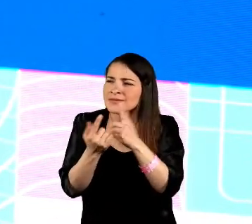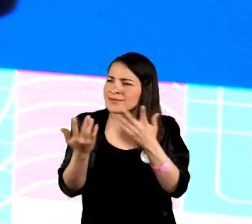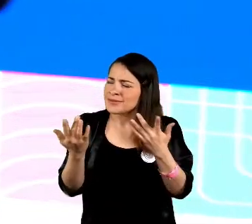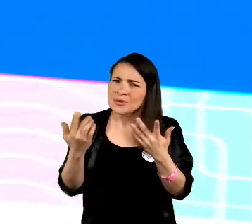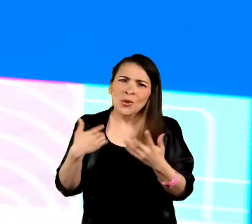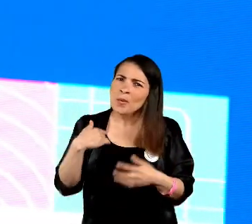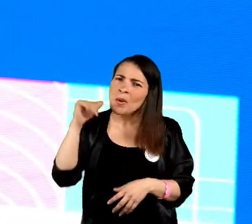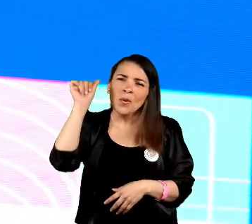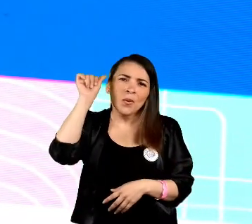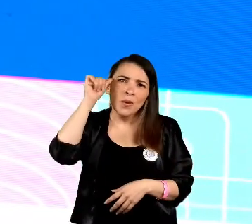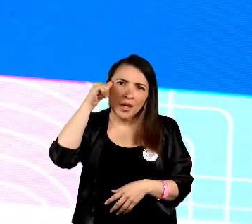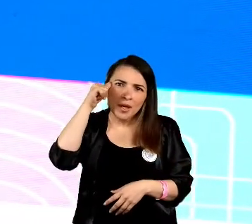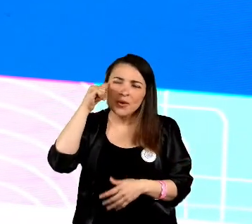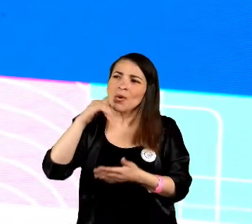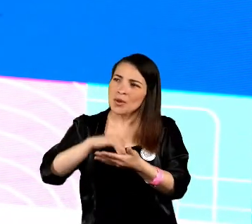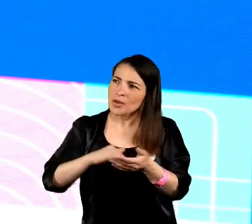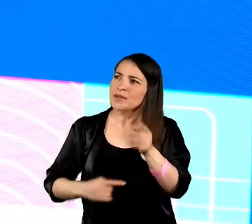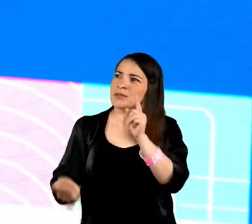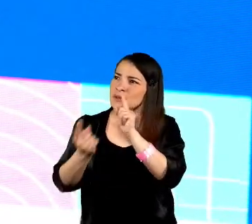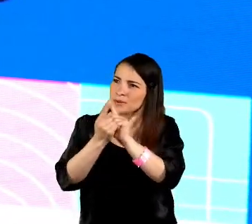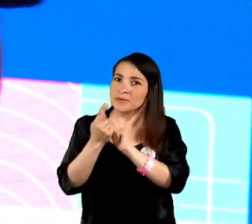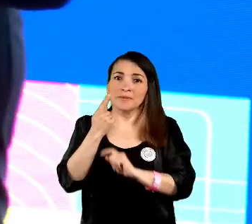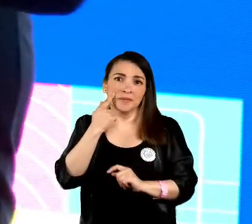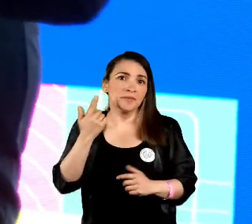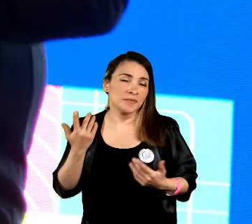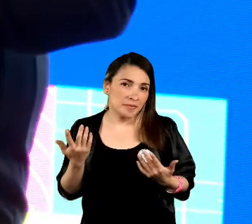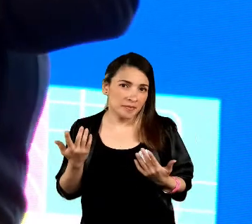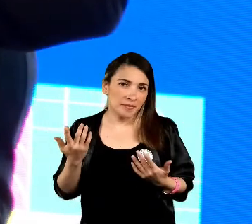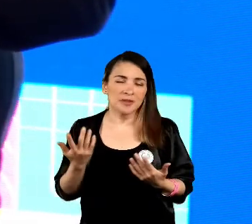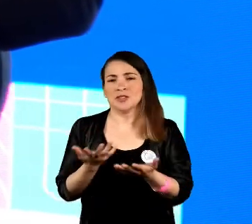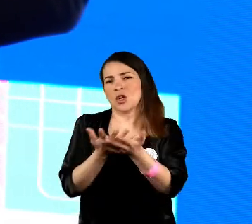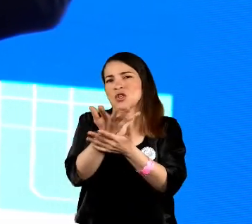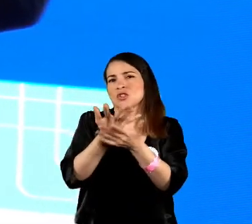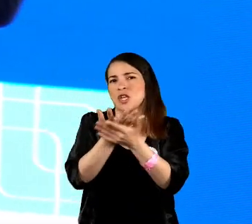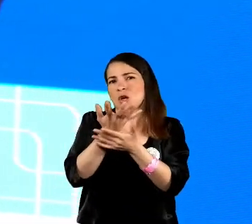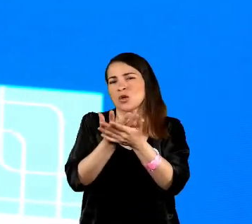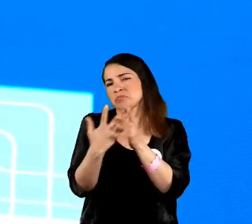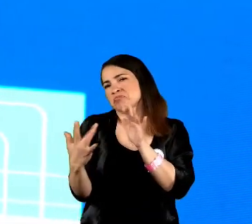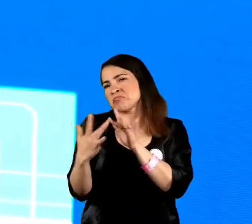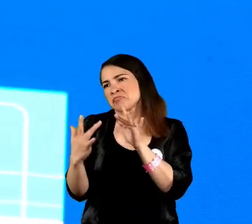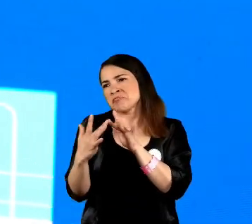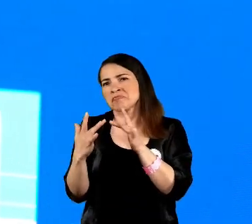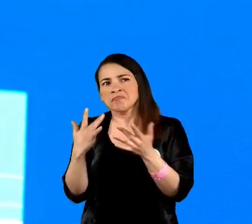vuelves a encontrar y te vuelves a encontrar así que eso es como tips para recomendarte